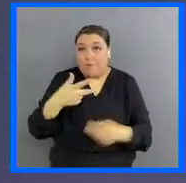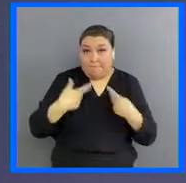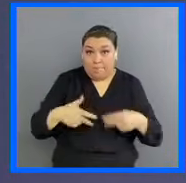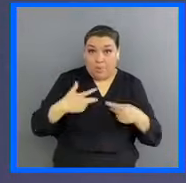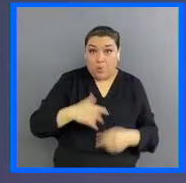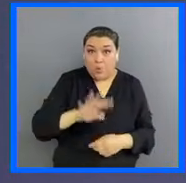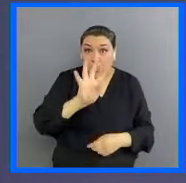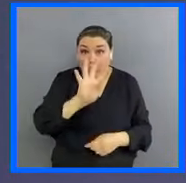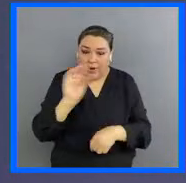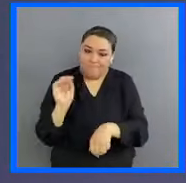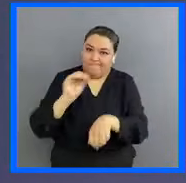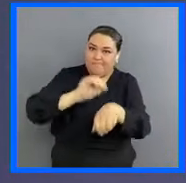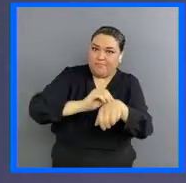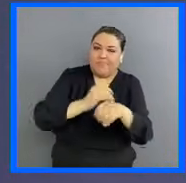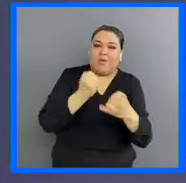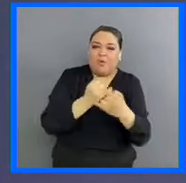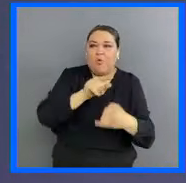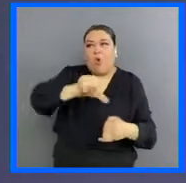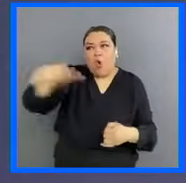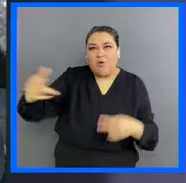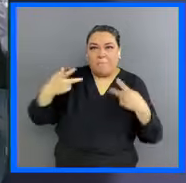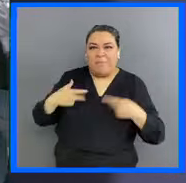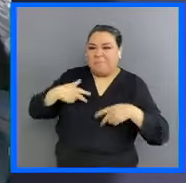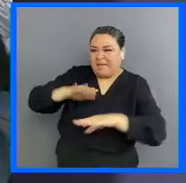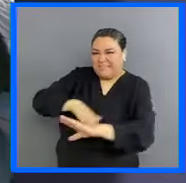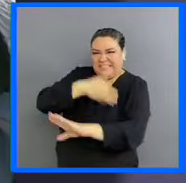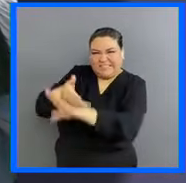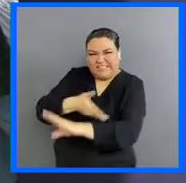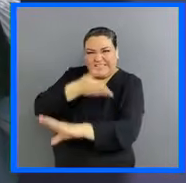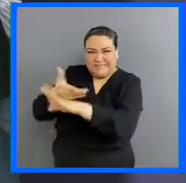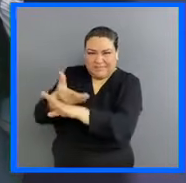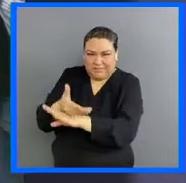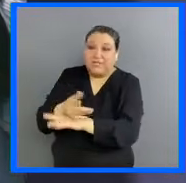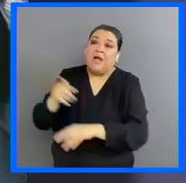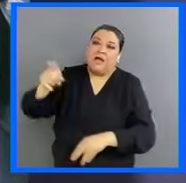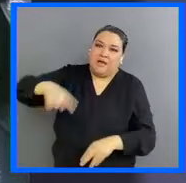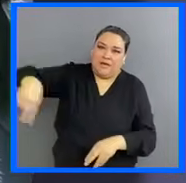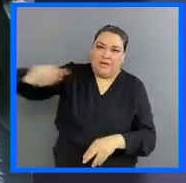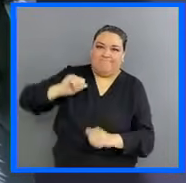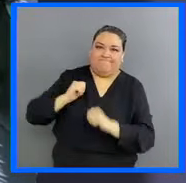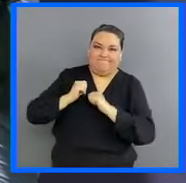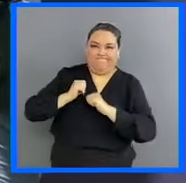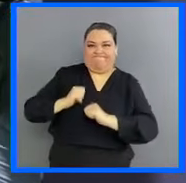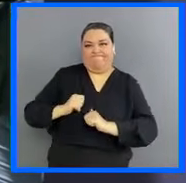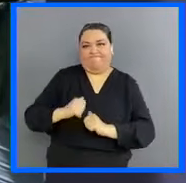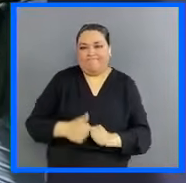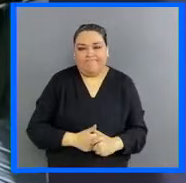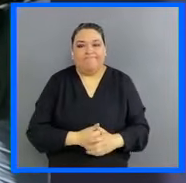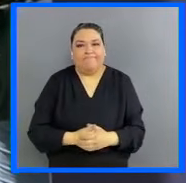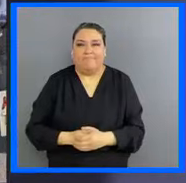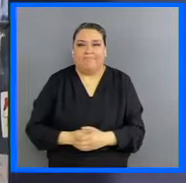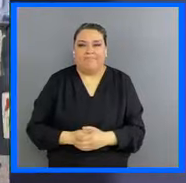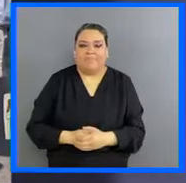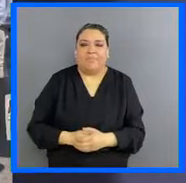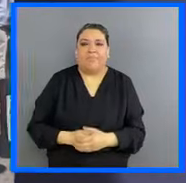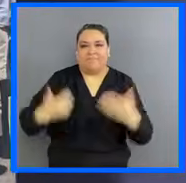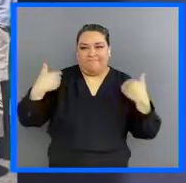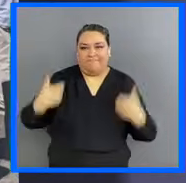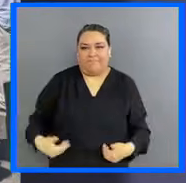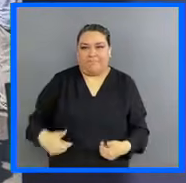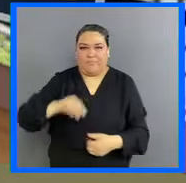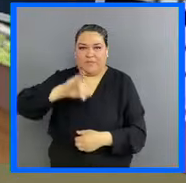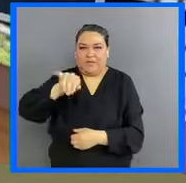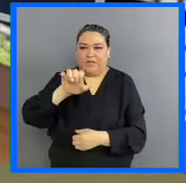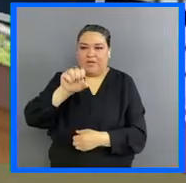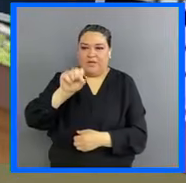delito de lesiones y delitos cometidos contra representantes de la autoridad. Para Plural TV, Jesús Daza.